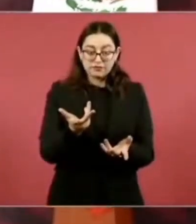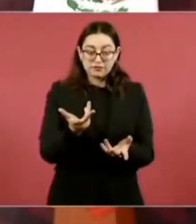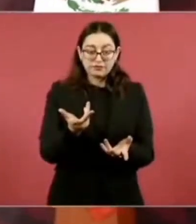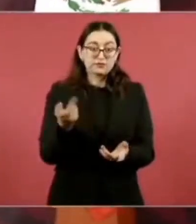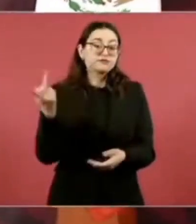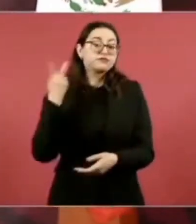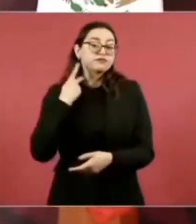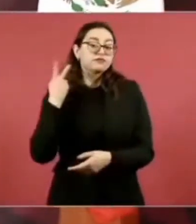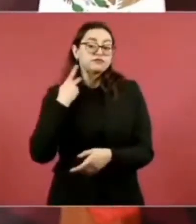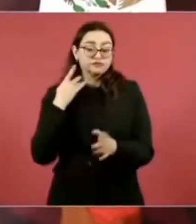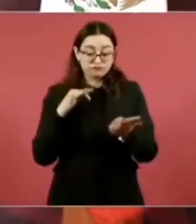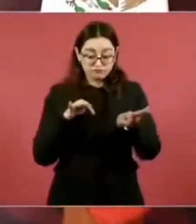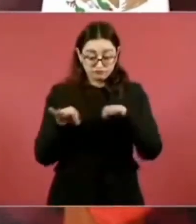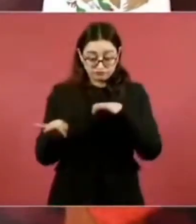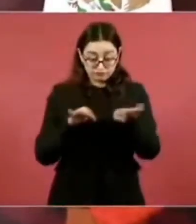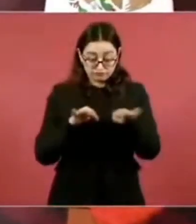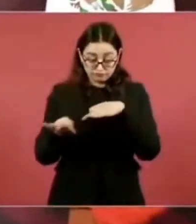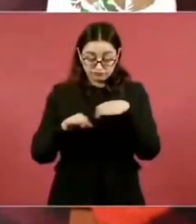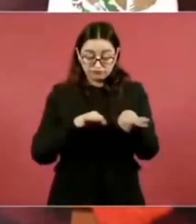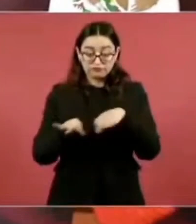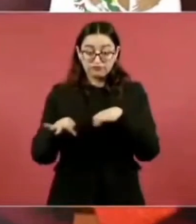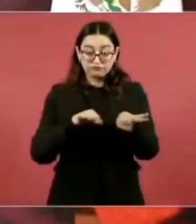de la política.